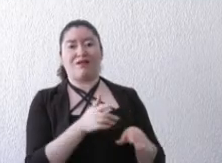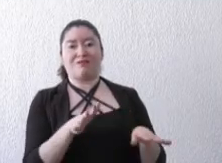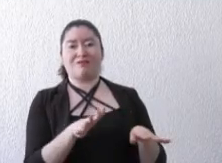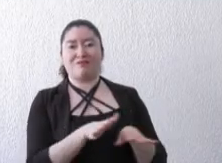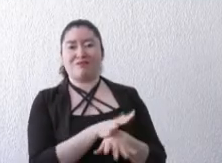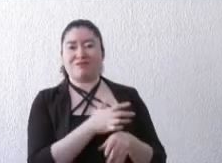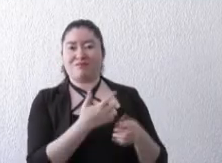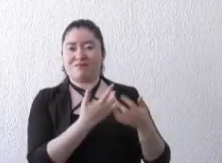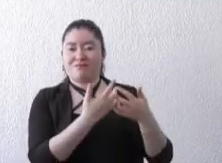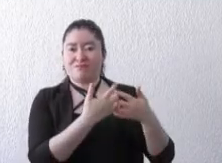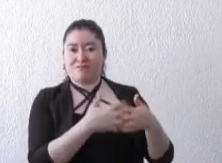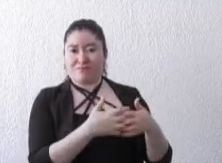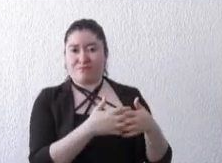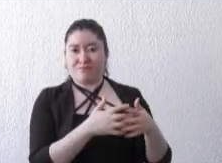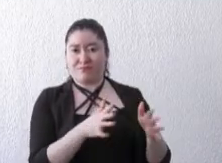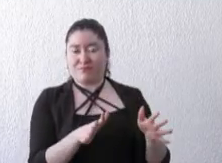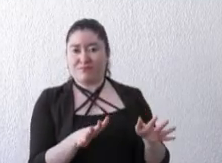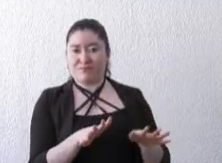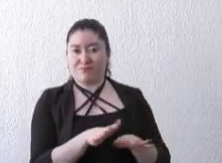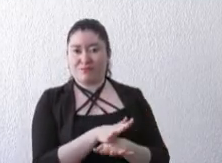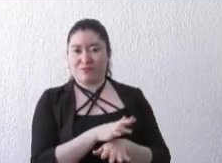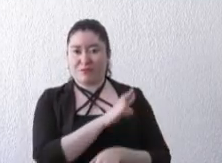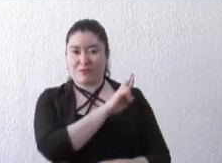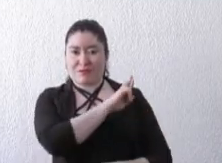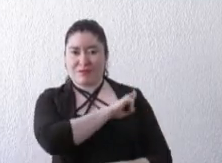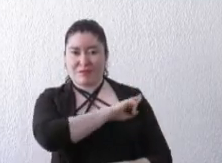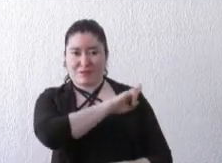pues una serie de actividades privadas,